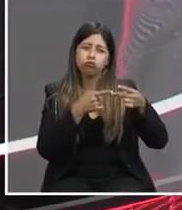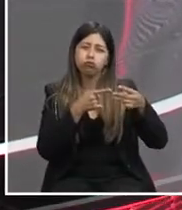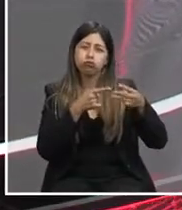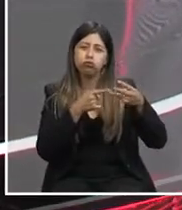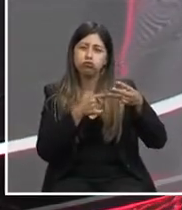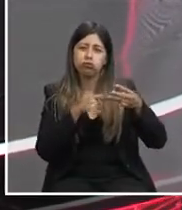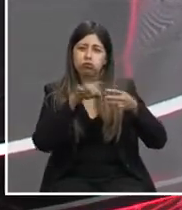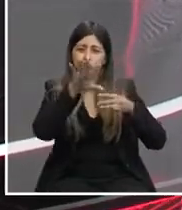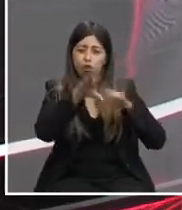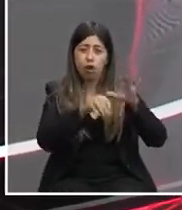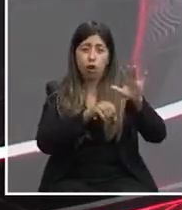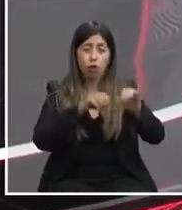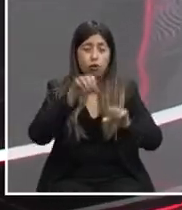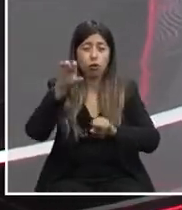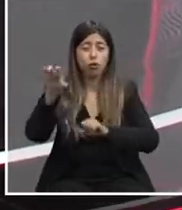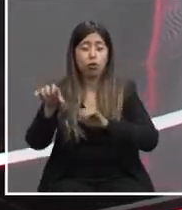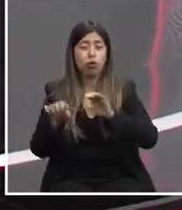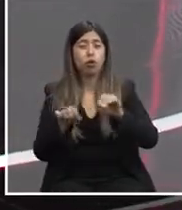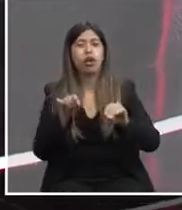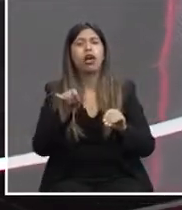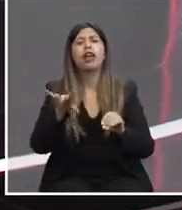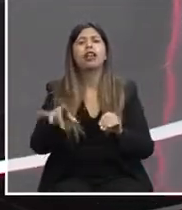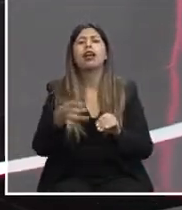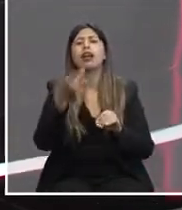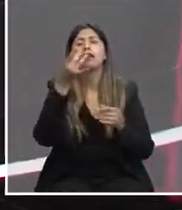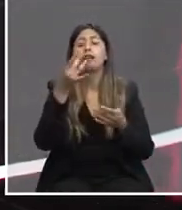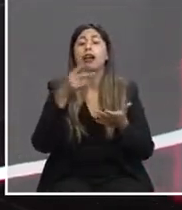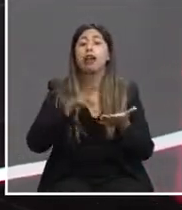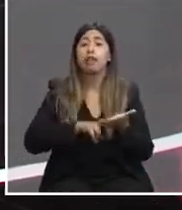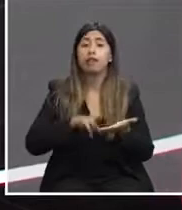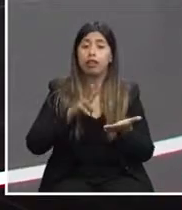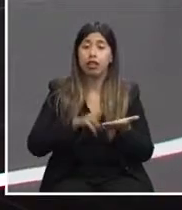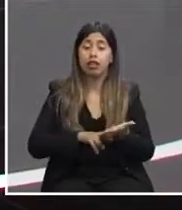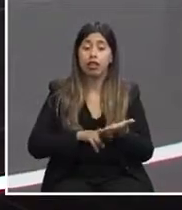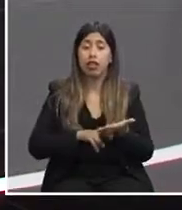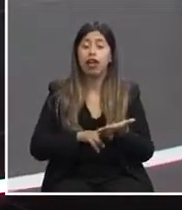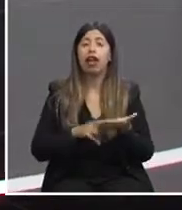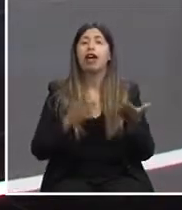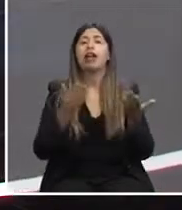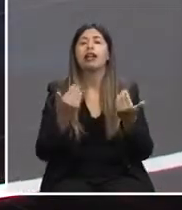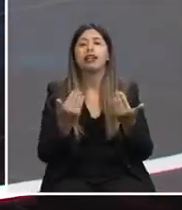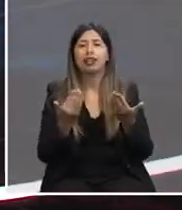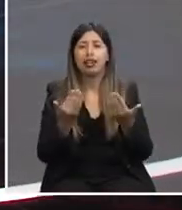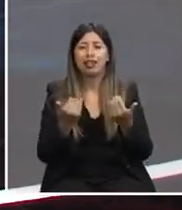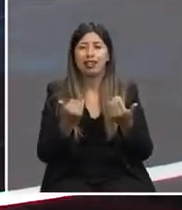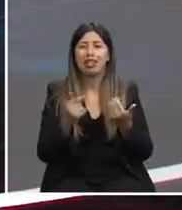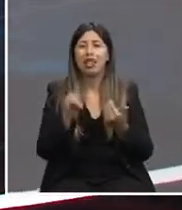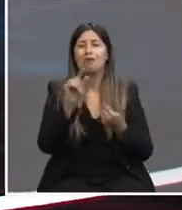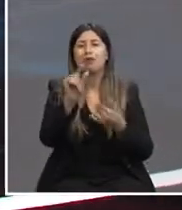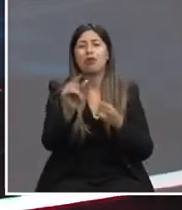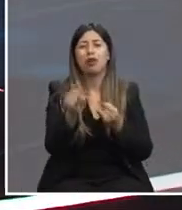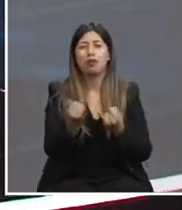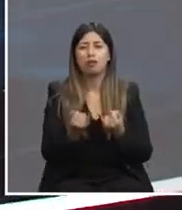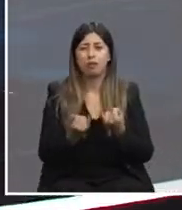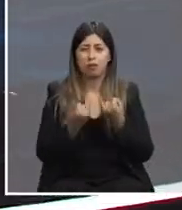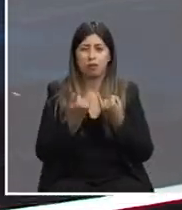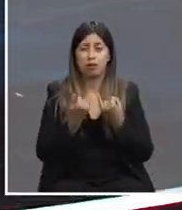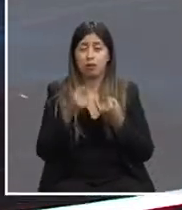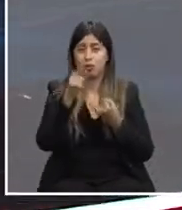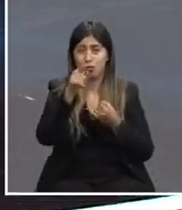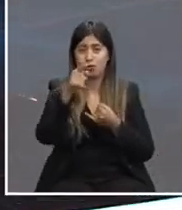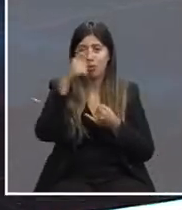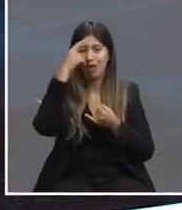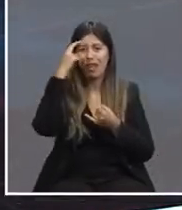de recopilaciones que hace, que la verdad es que se necesita bastante poca información para que tú